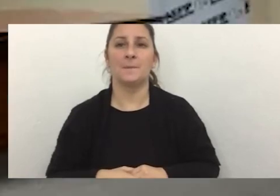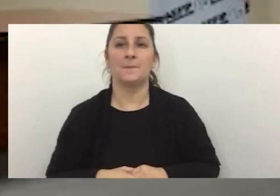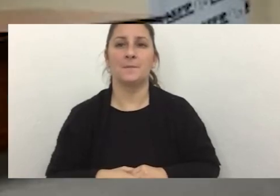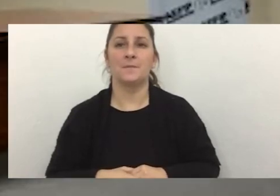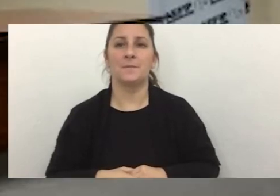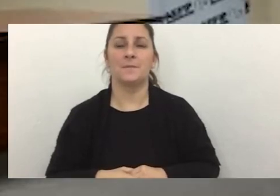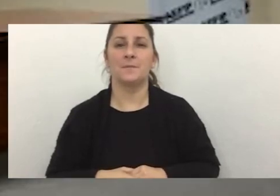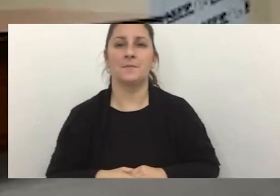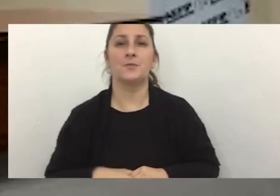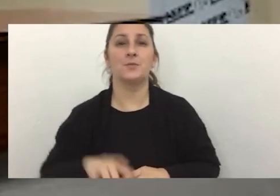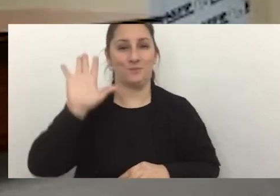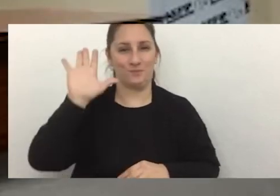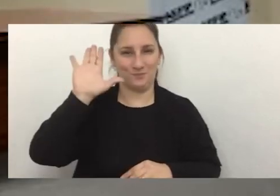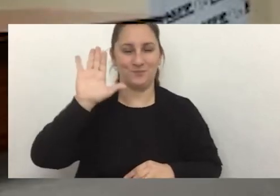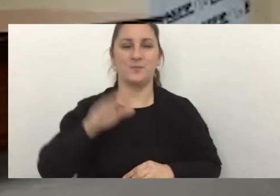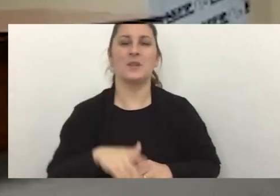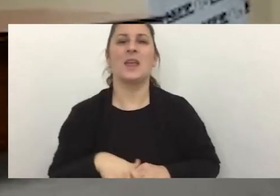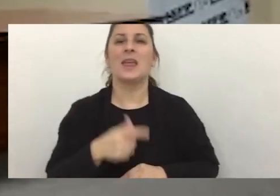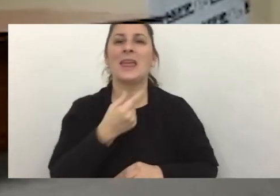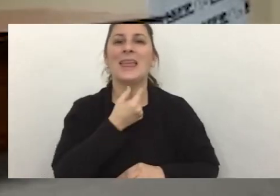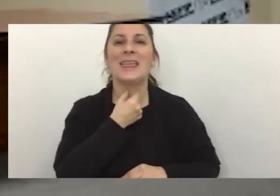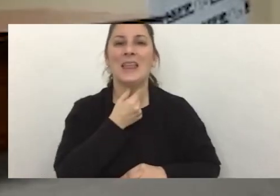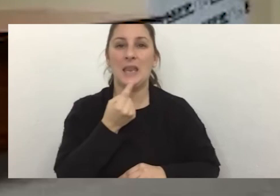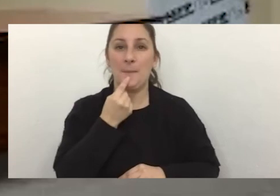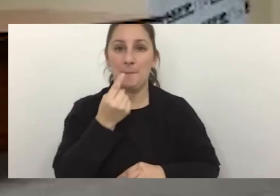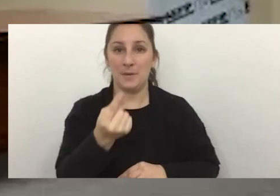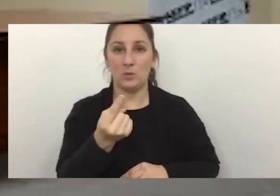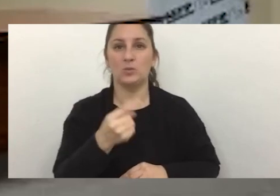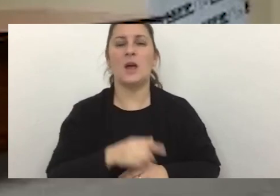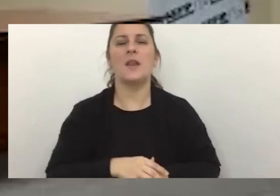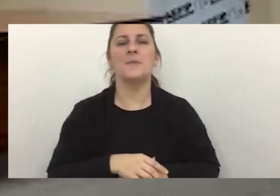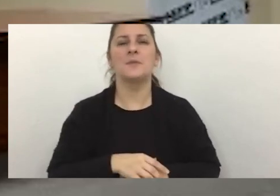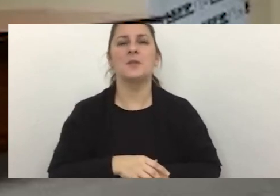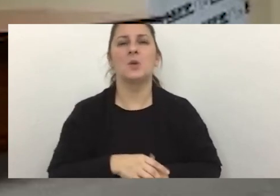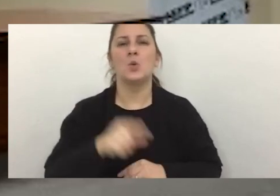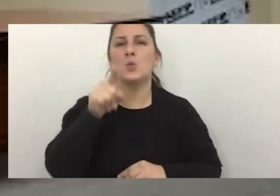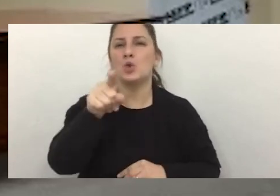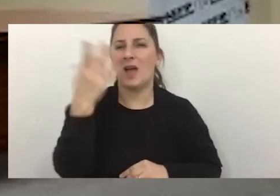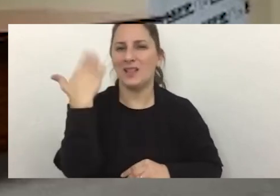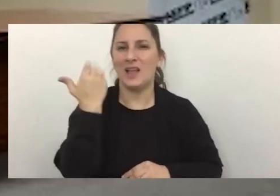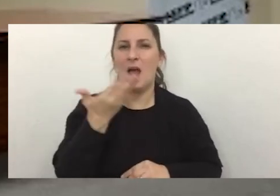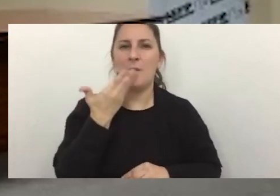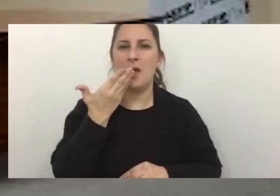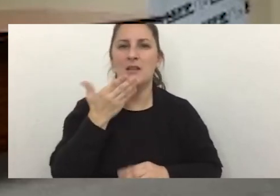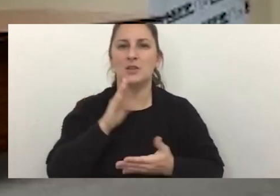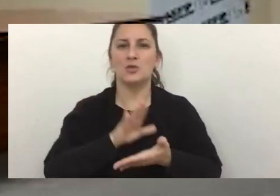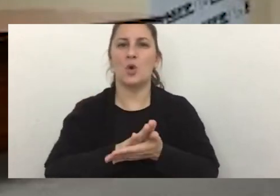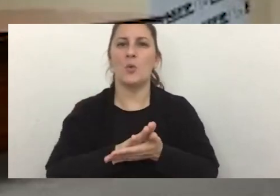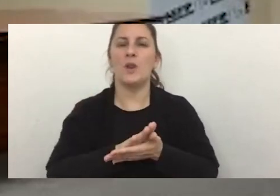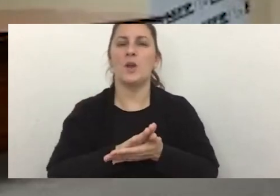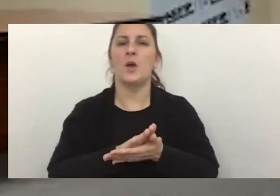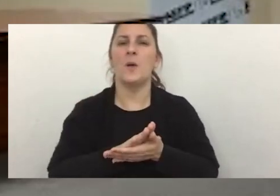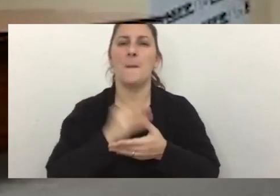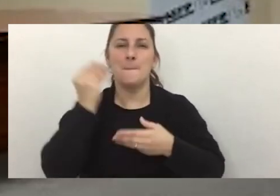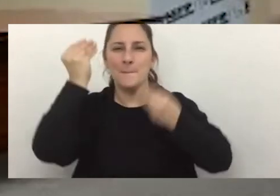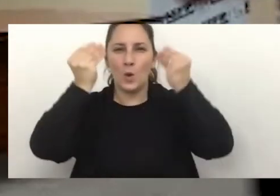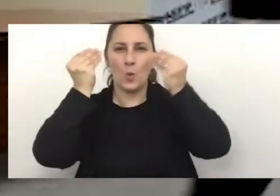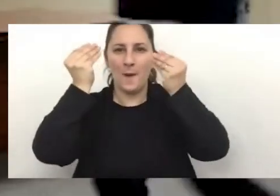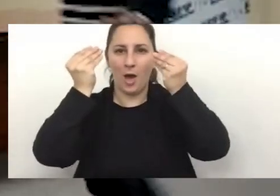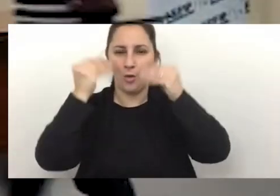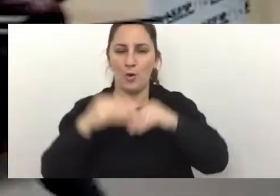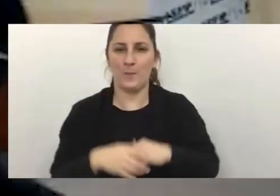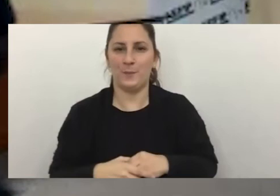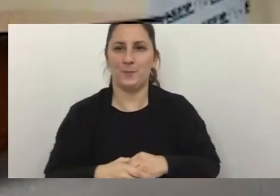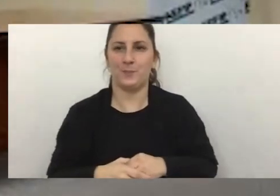yo quería preguntar, David, vos te referiste a que había, sobre tu preocupación